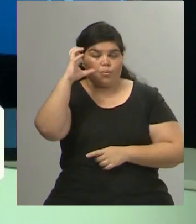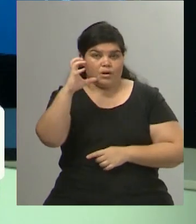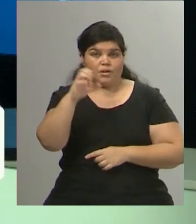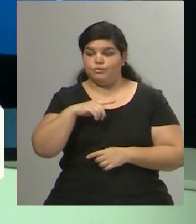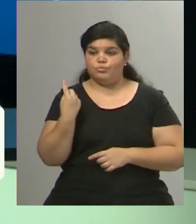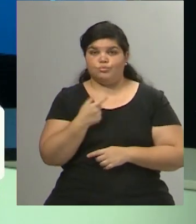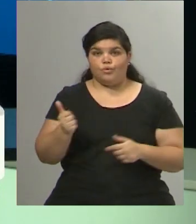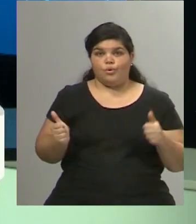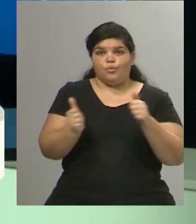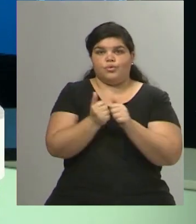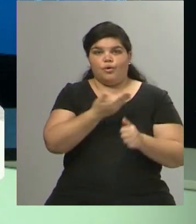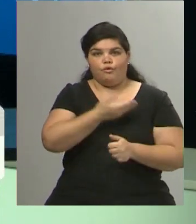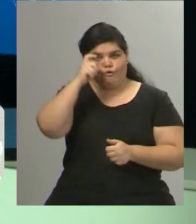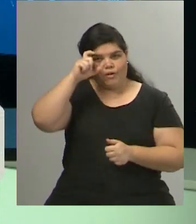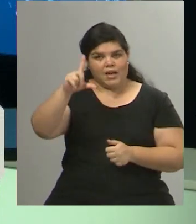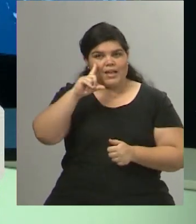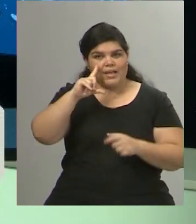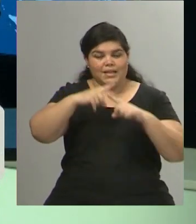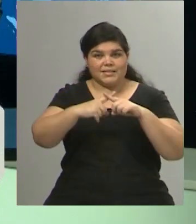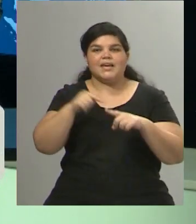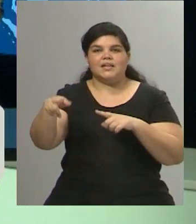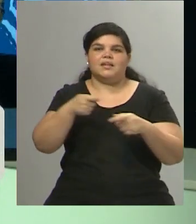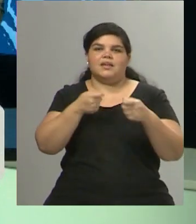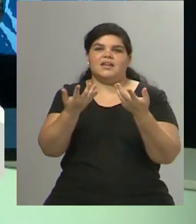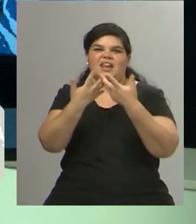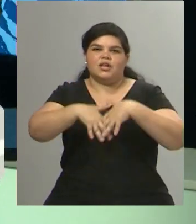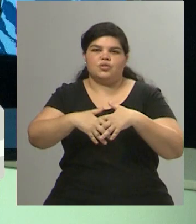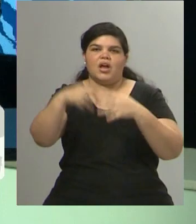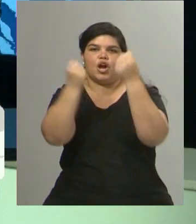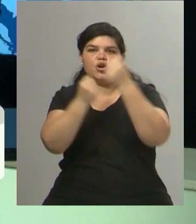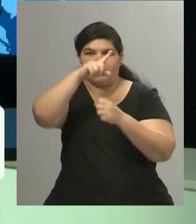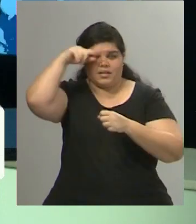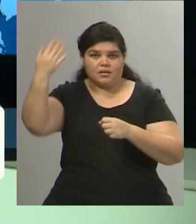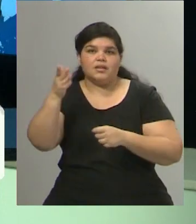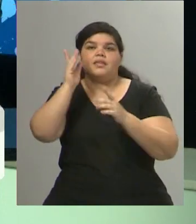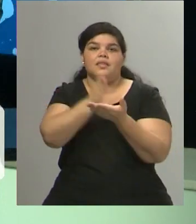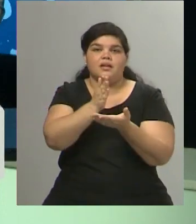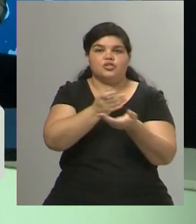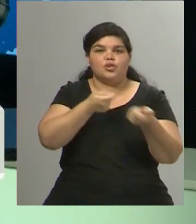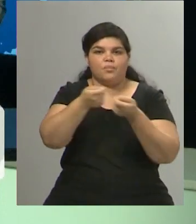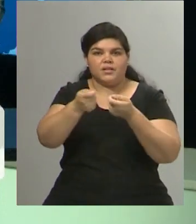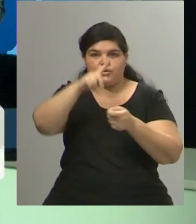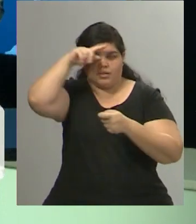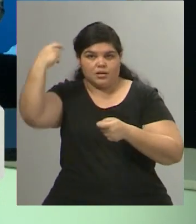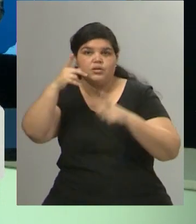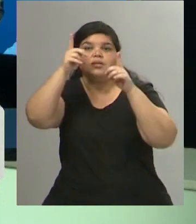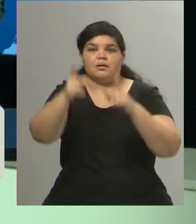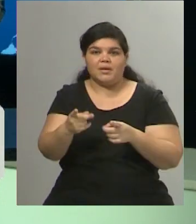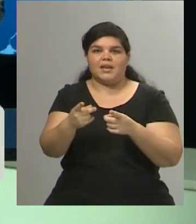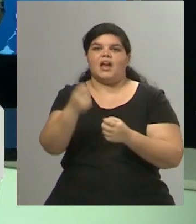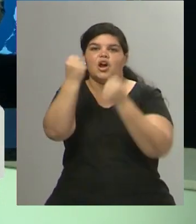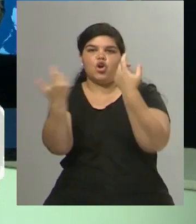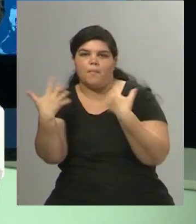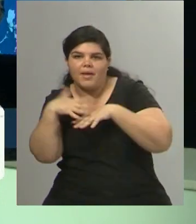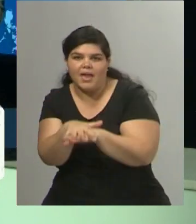aquí con Félix Peña, que es especialista en Relaciones Económicas Internacionales, Derecho del Comercio Internacional e Integración Económica, hablando